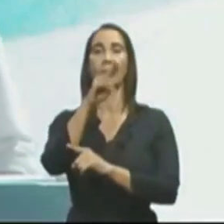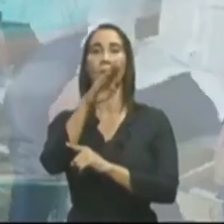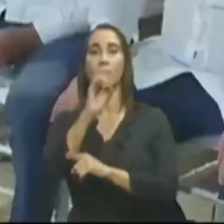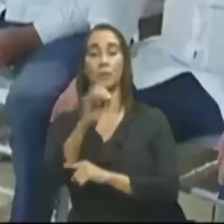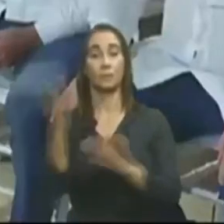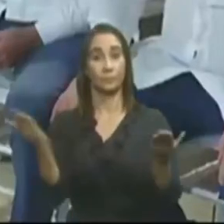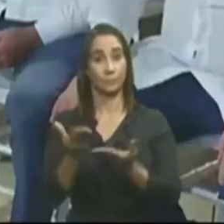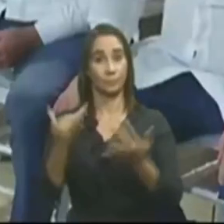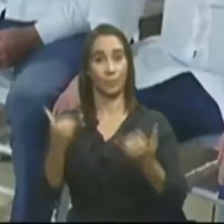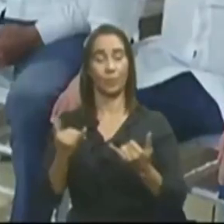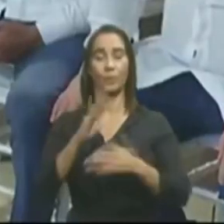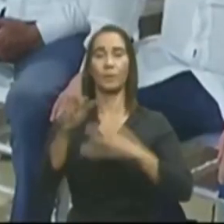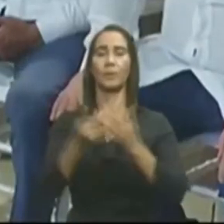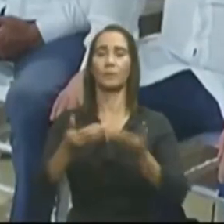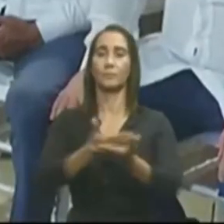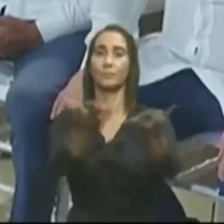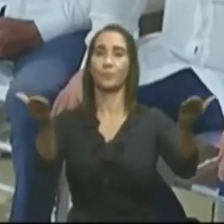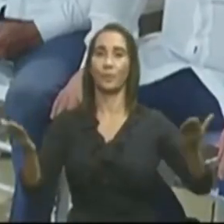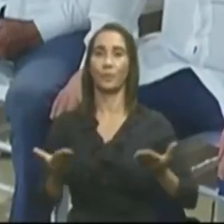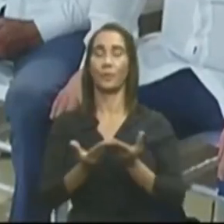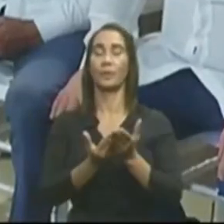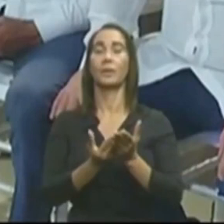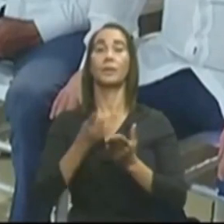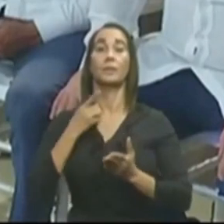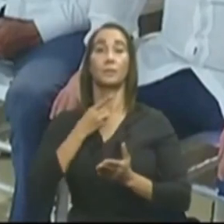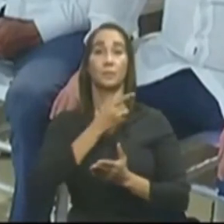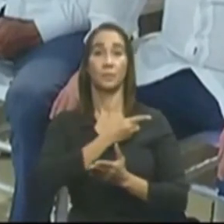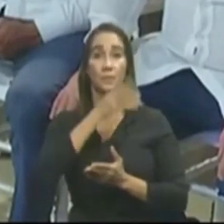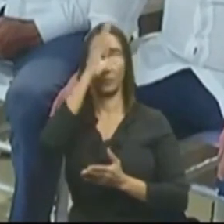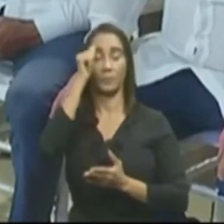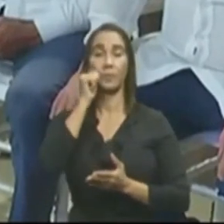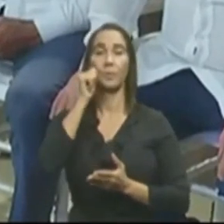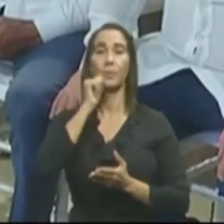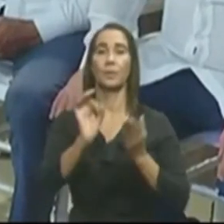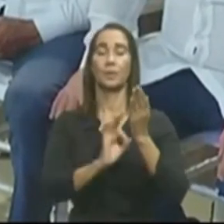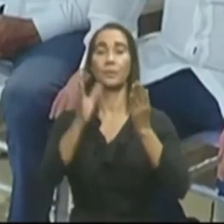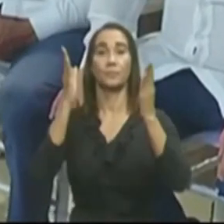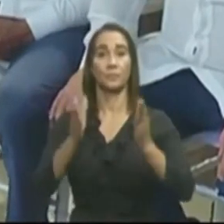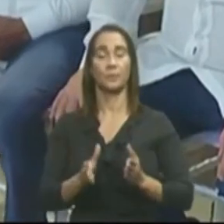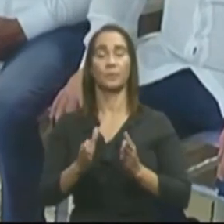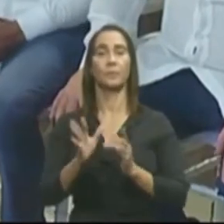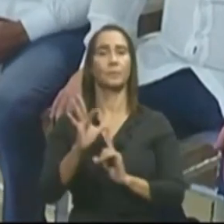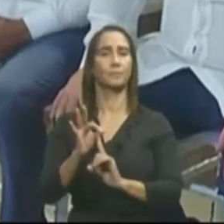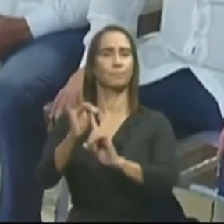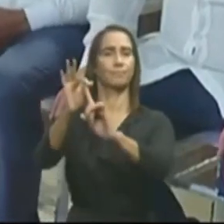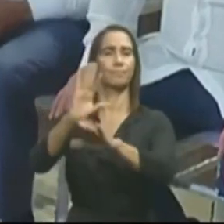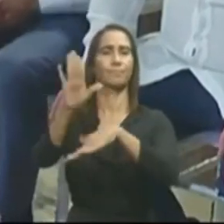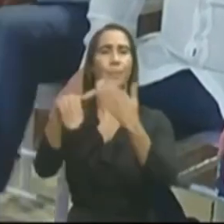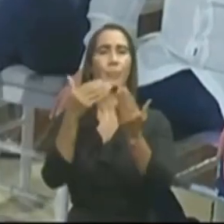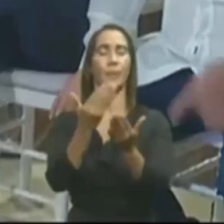presentes, y a todos ustedes, representantes, diputados, diputadas, funcionarios, pero especialmente a